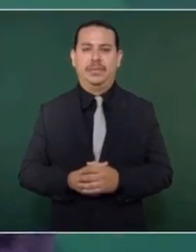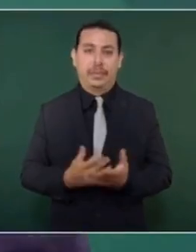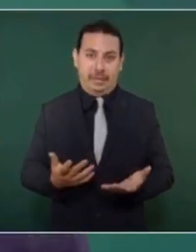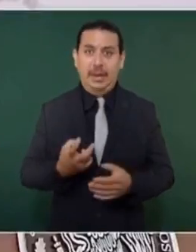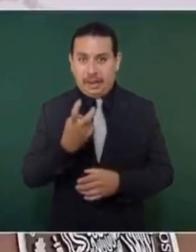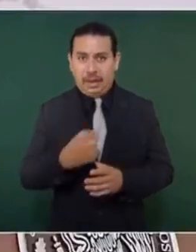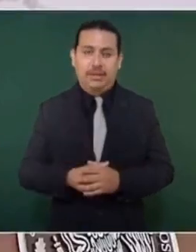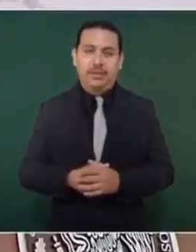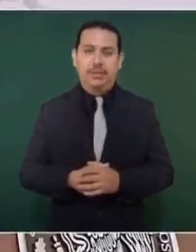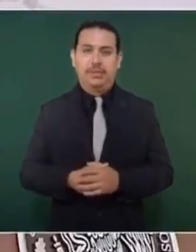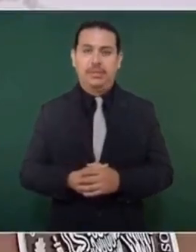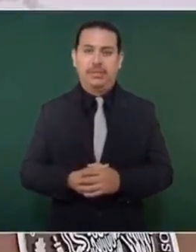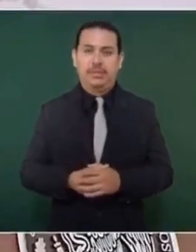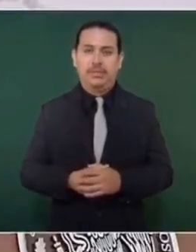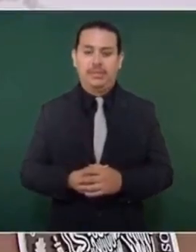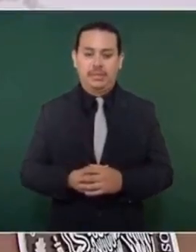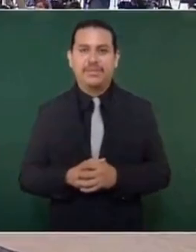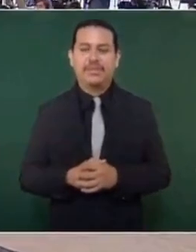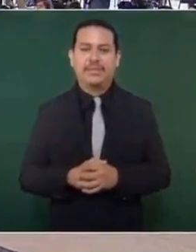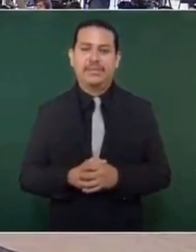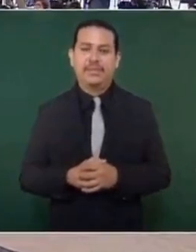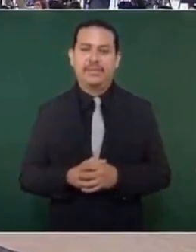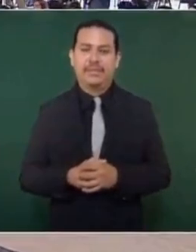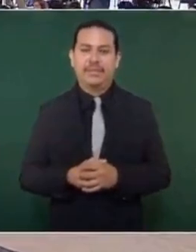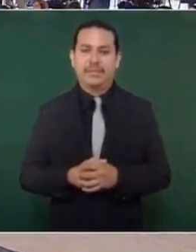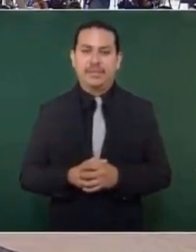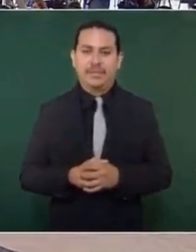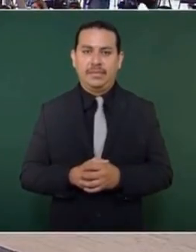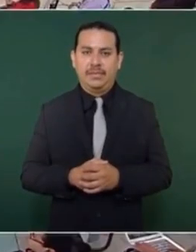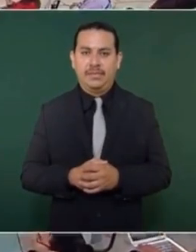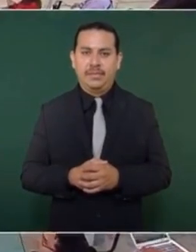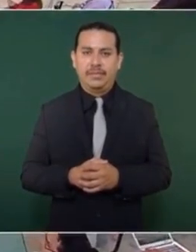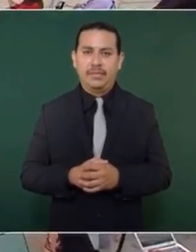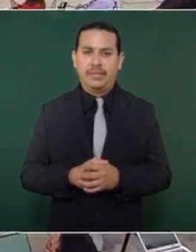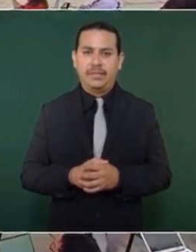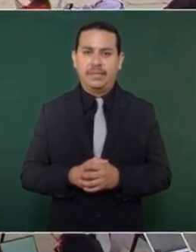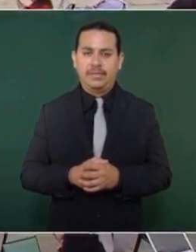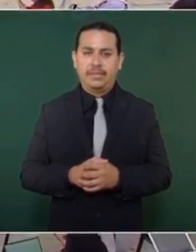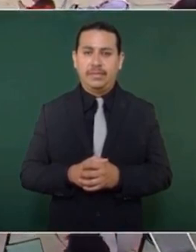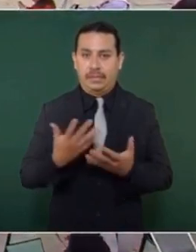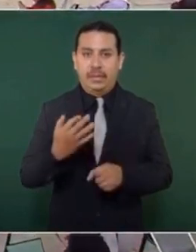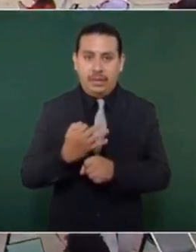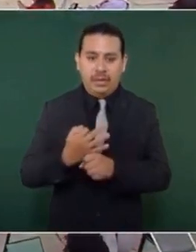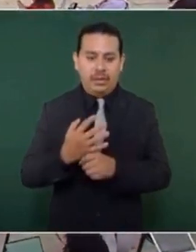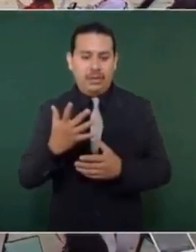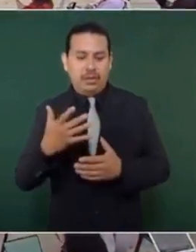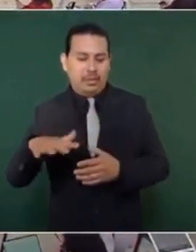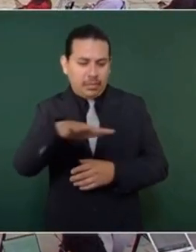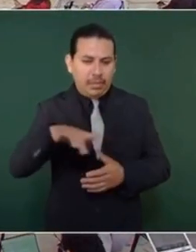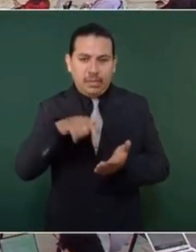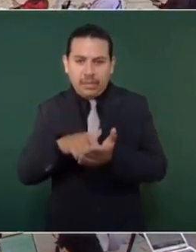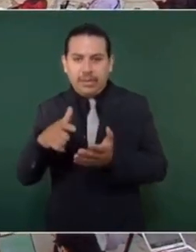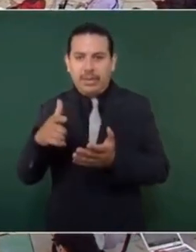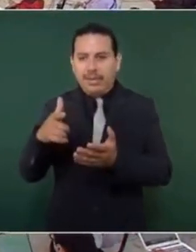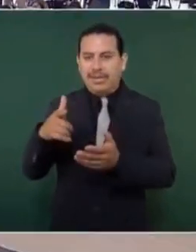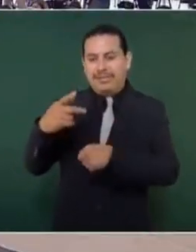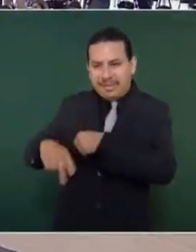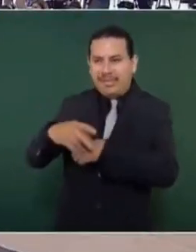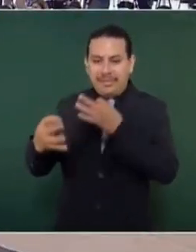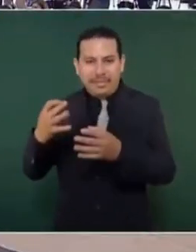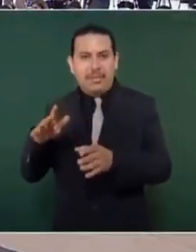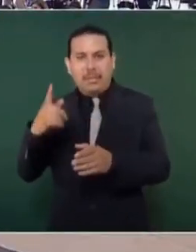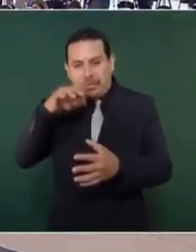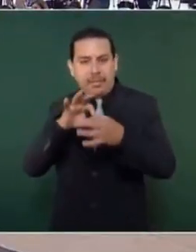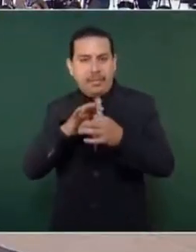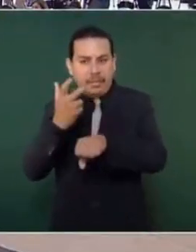ya, como se dice coloquialmente, ya chole. Presidente, ¿se va a hacer todavía la campaña binacional que habían dicho para frenar o tratar de advertir de los peligros de consumir fentanilo, la que se iba a